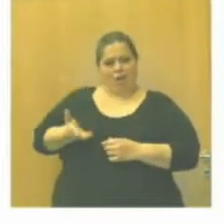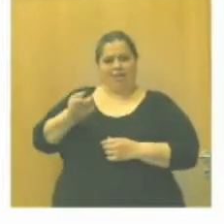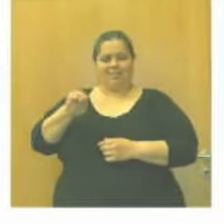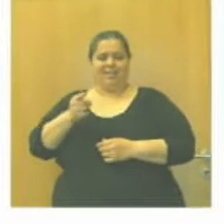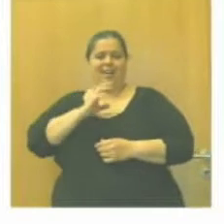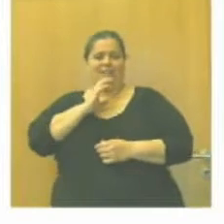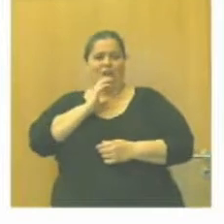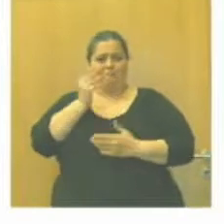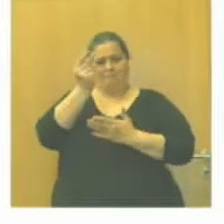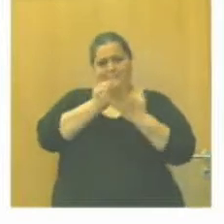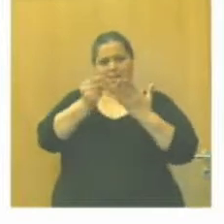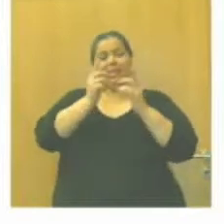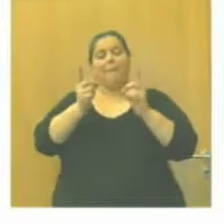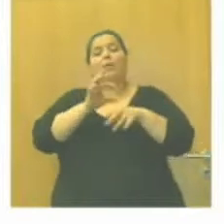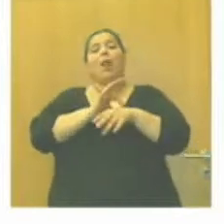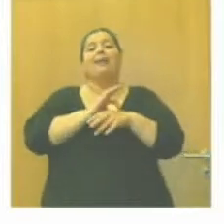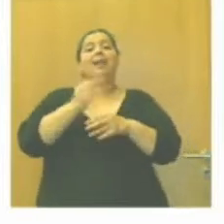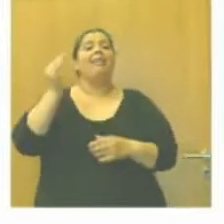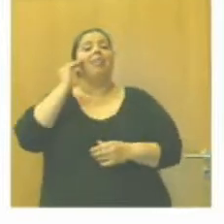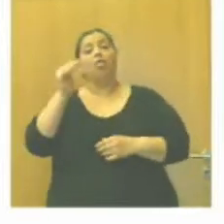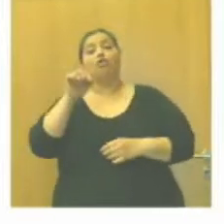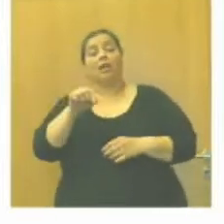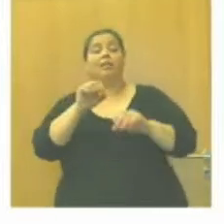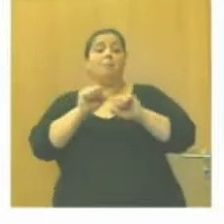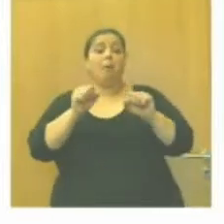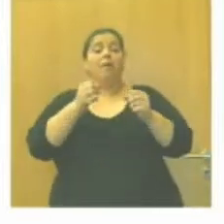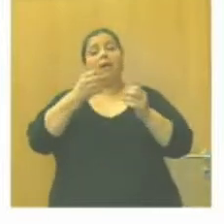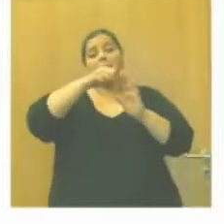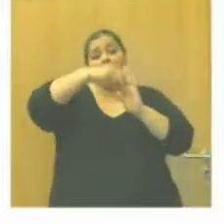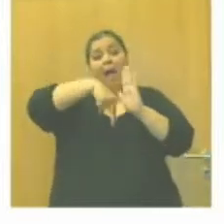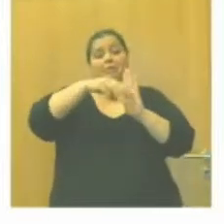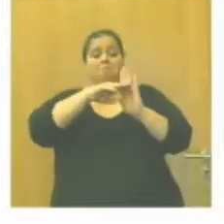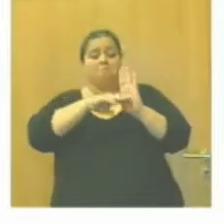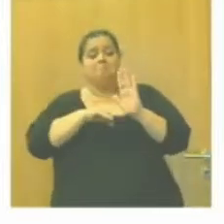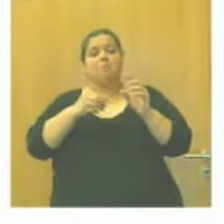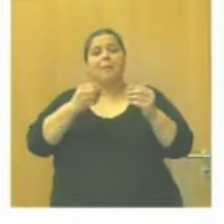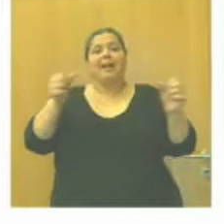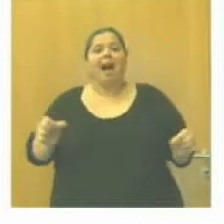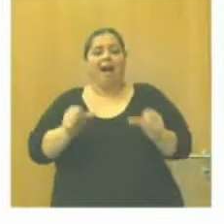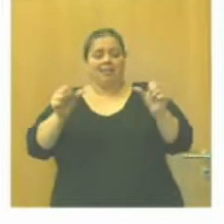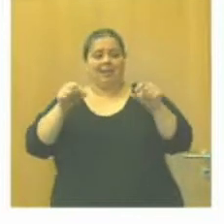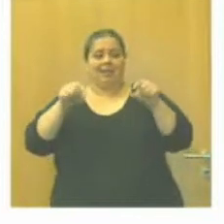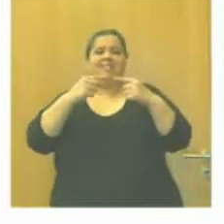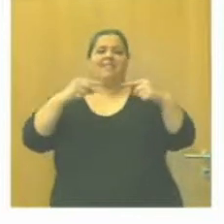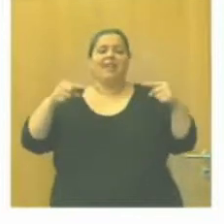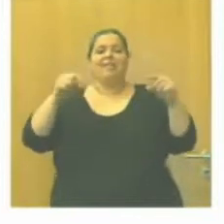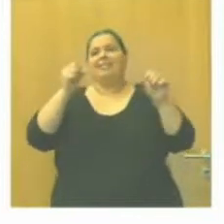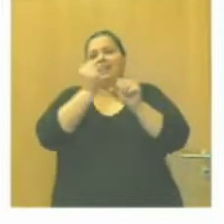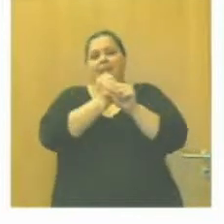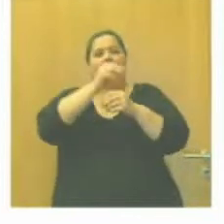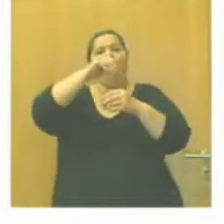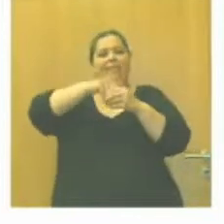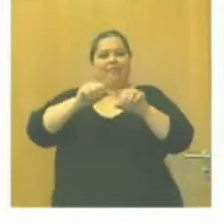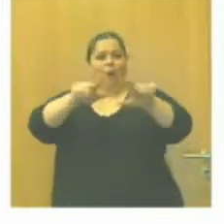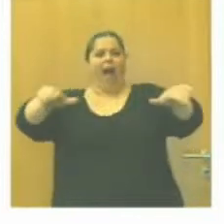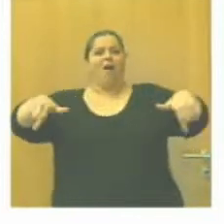guía del docente con planes de lecciones para poder hacer este tipo de dinámicas en el aula. Entonces, se